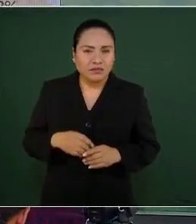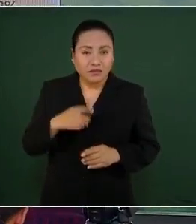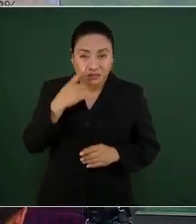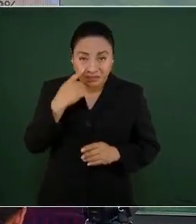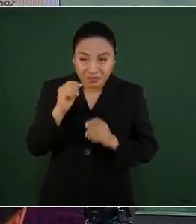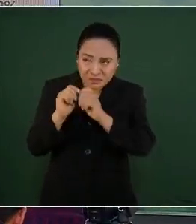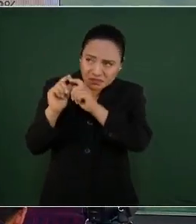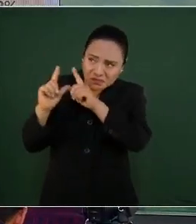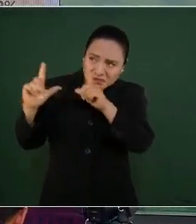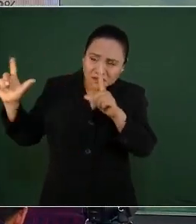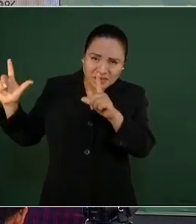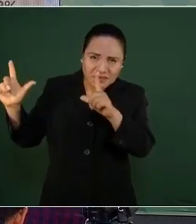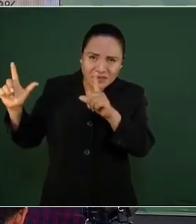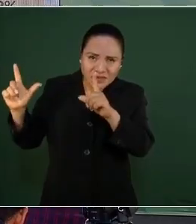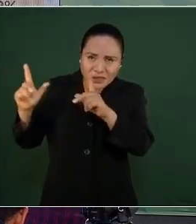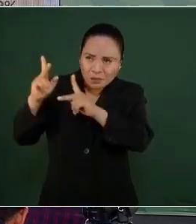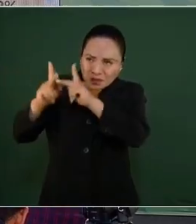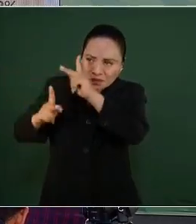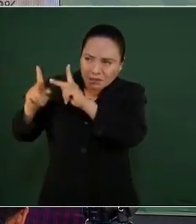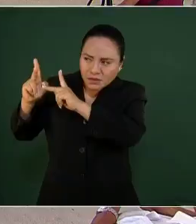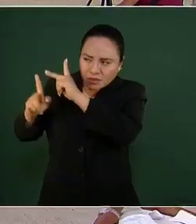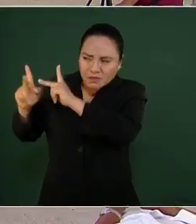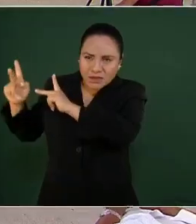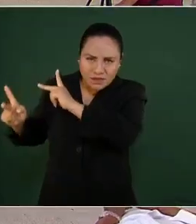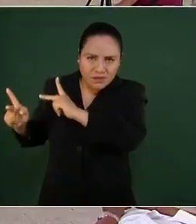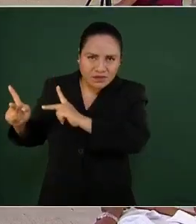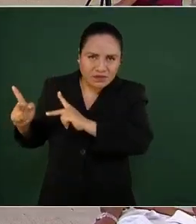si vemos sexenio por sexenio,